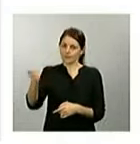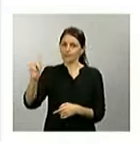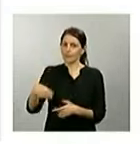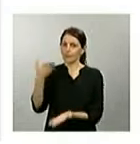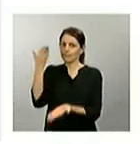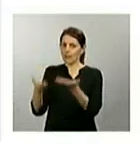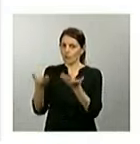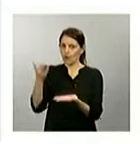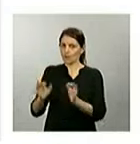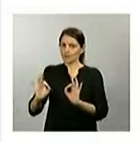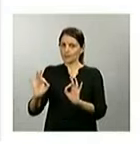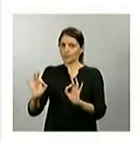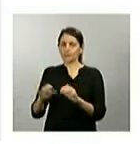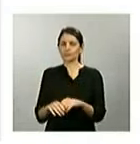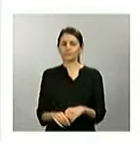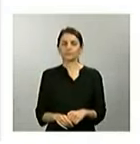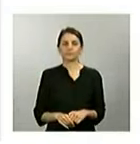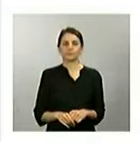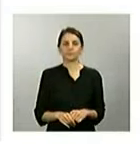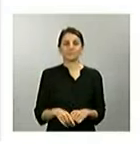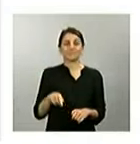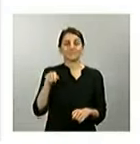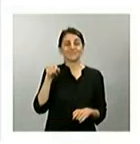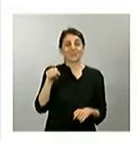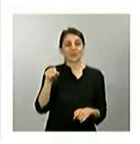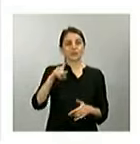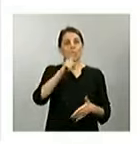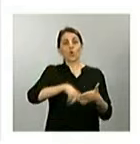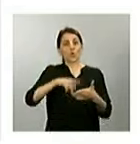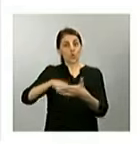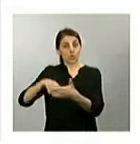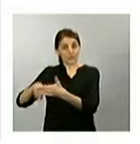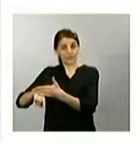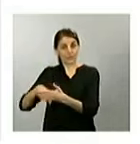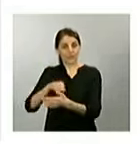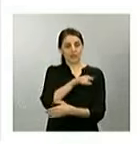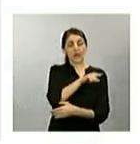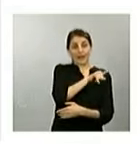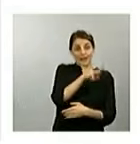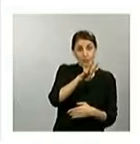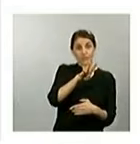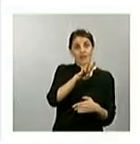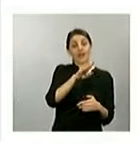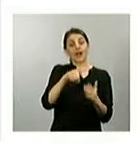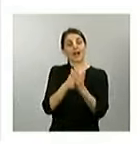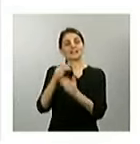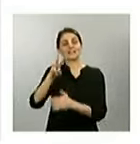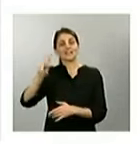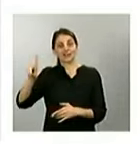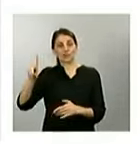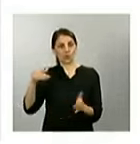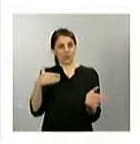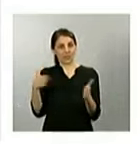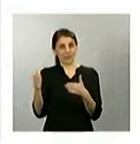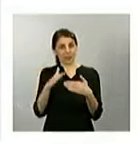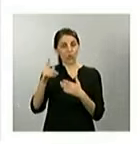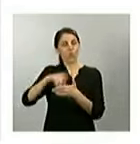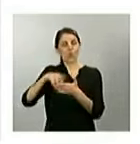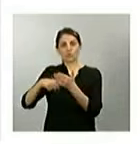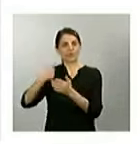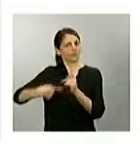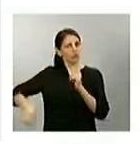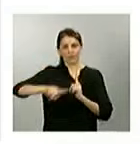se devolverán de oficio las cuotas entre el 14 y el 31 de marzo para afectados por el decreto de alarma y no